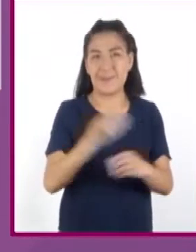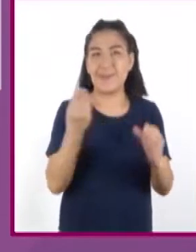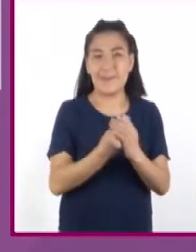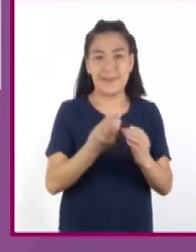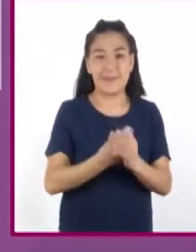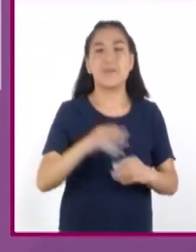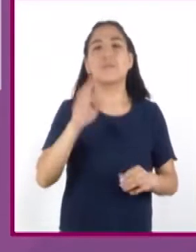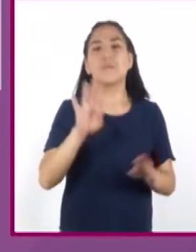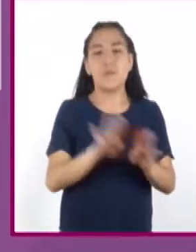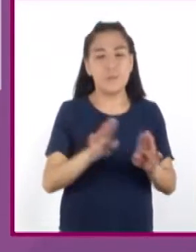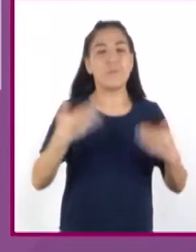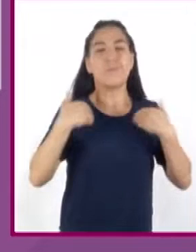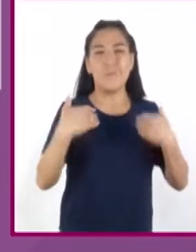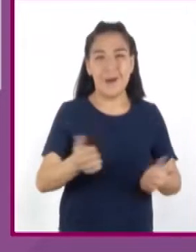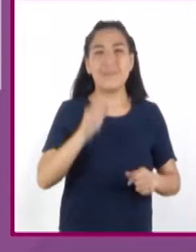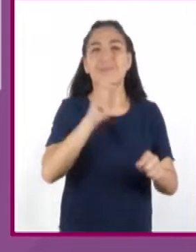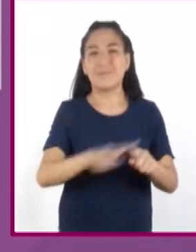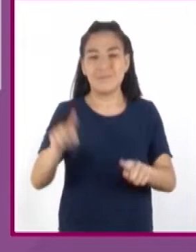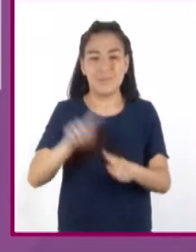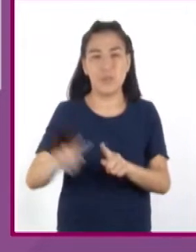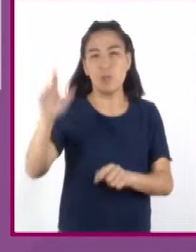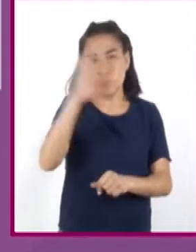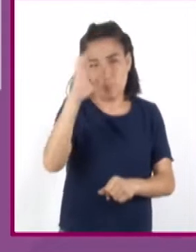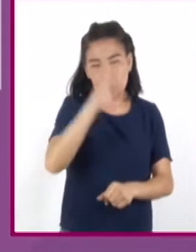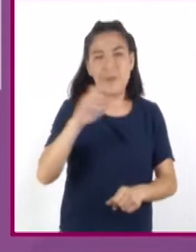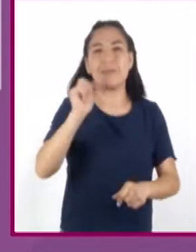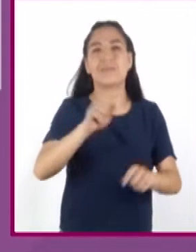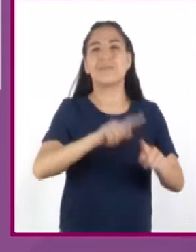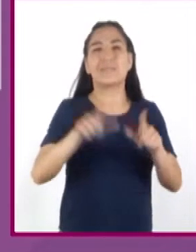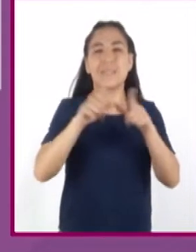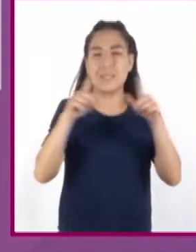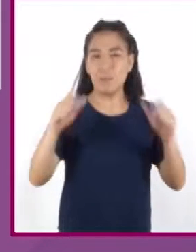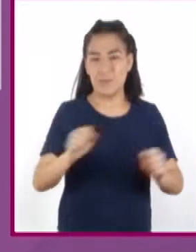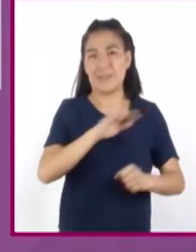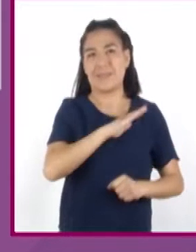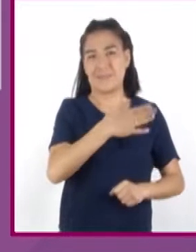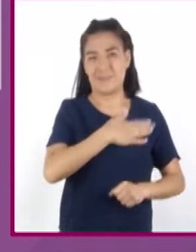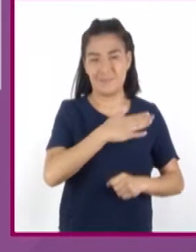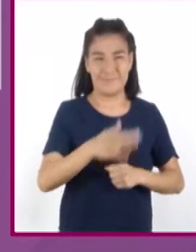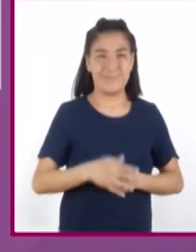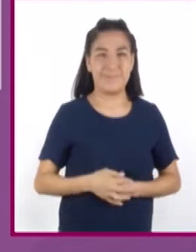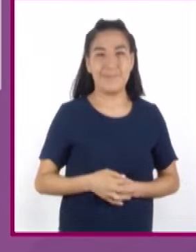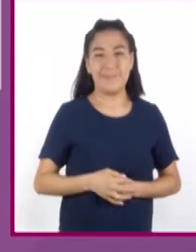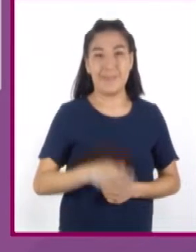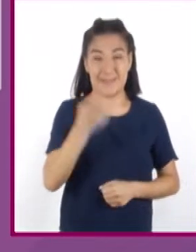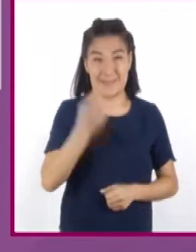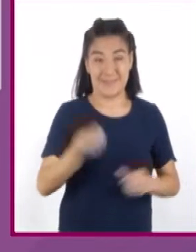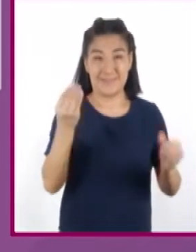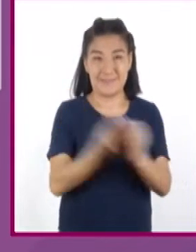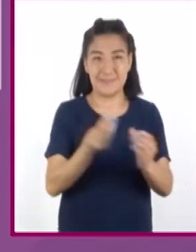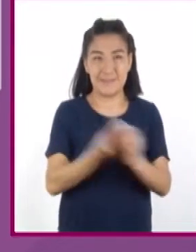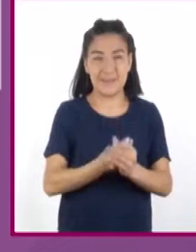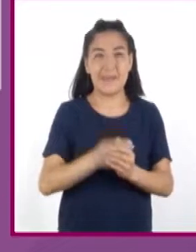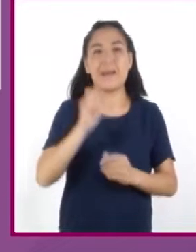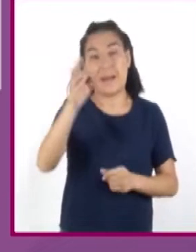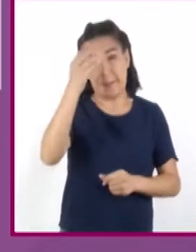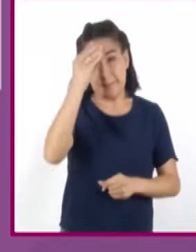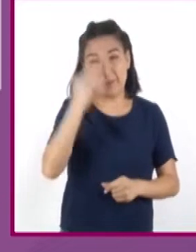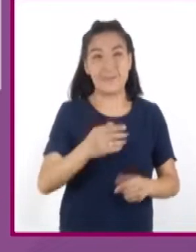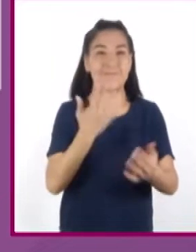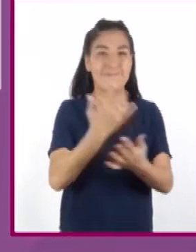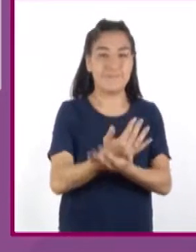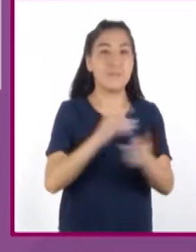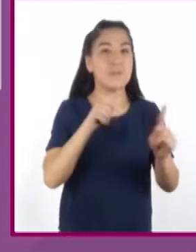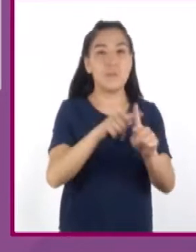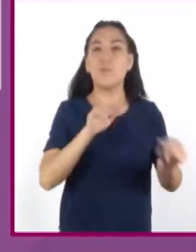es reconocer los factores culturales en la diversidad lingüística del español. En esta sesión, el aprendizaje